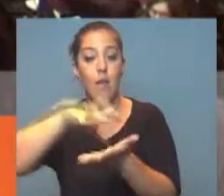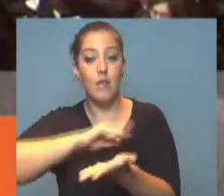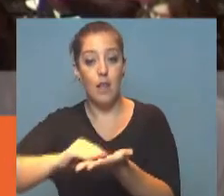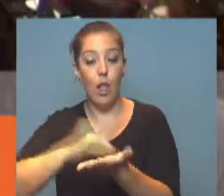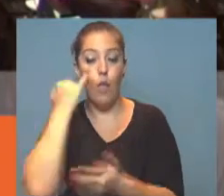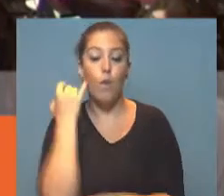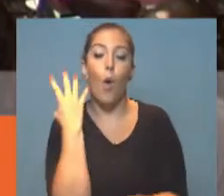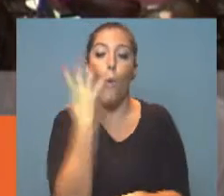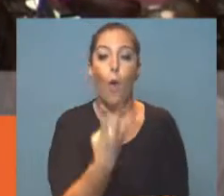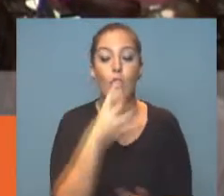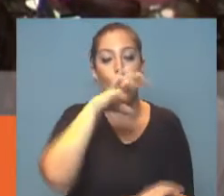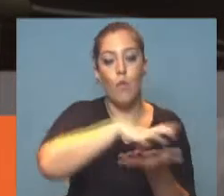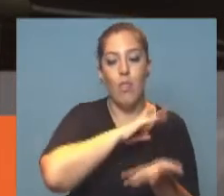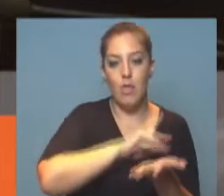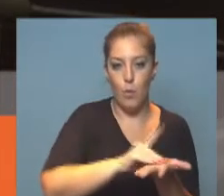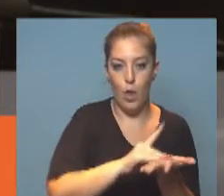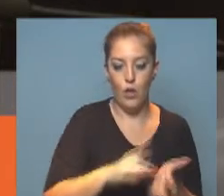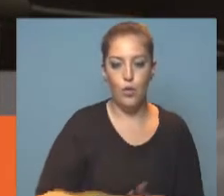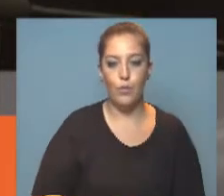y cuatro en diputados